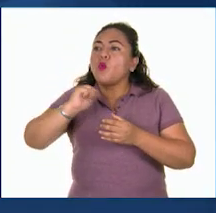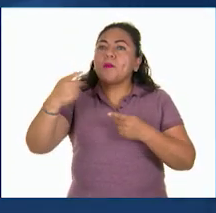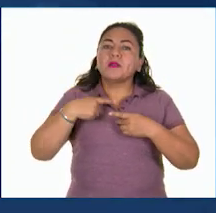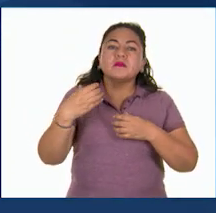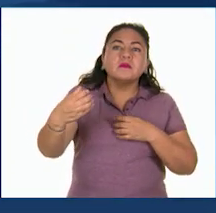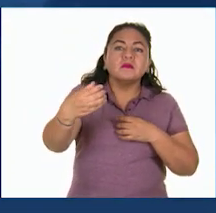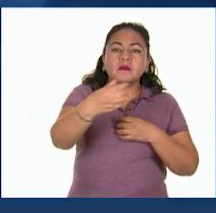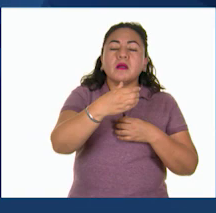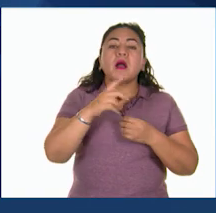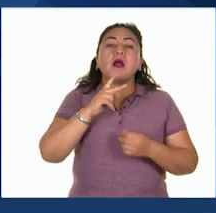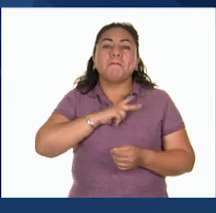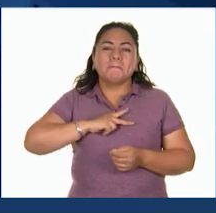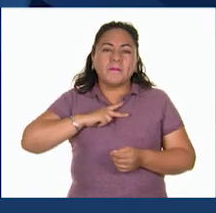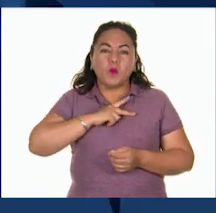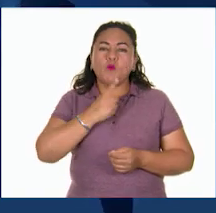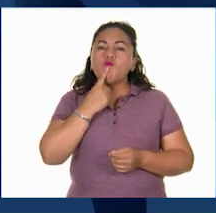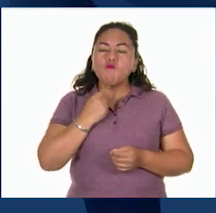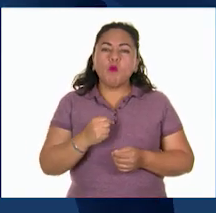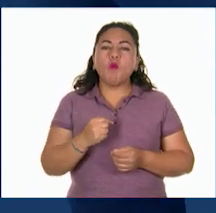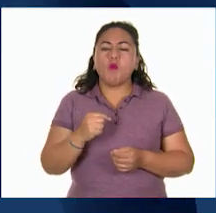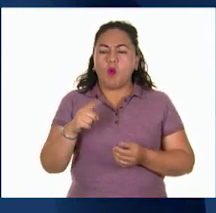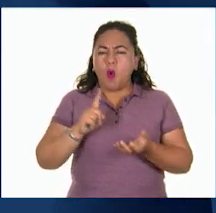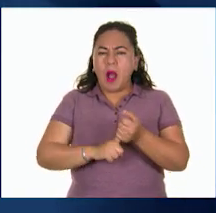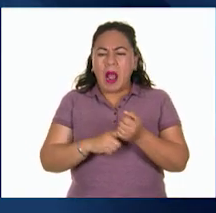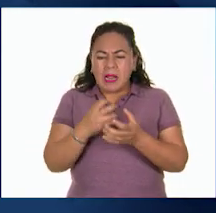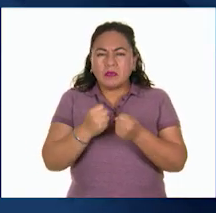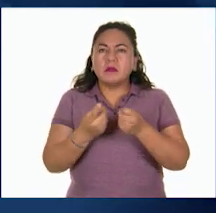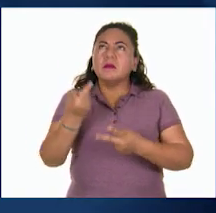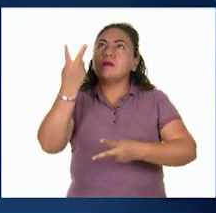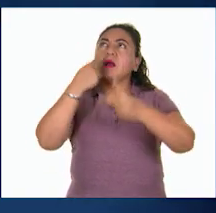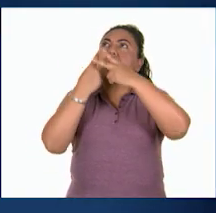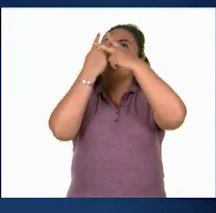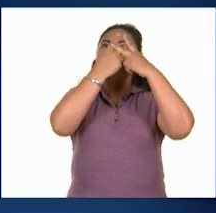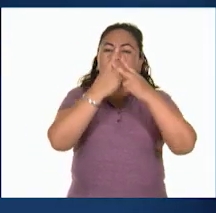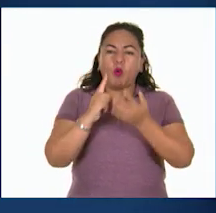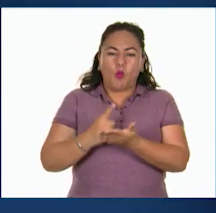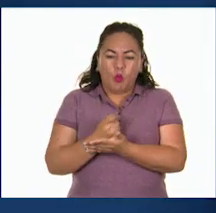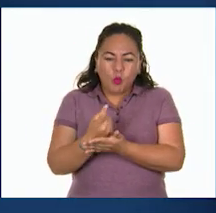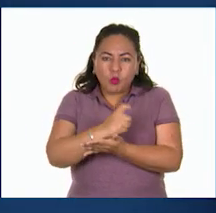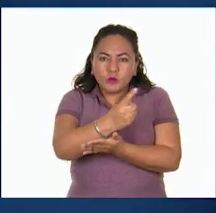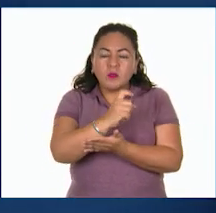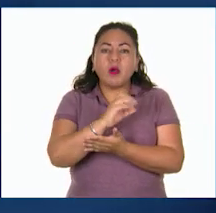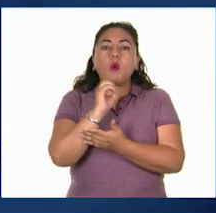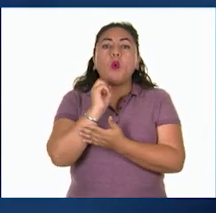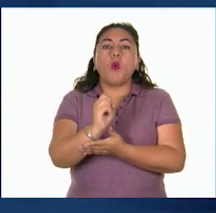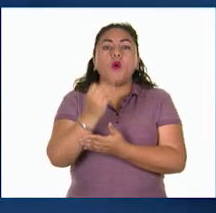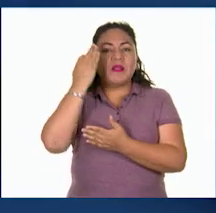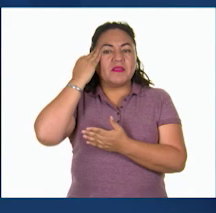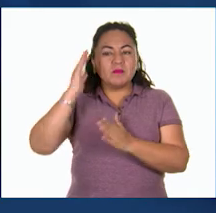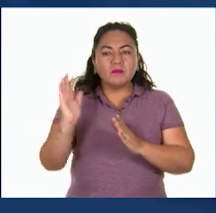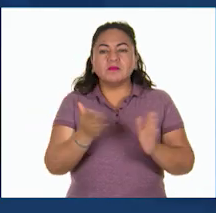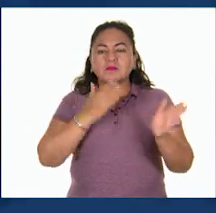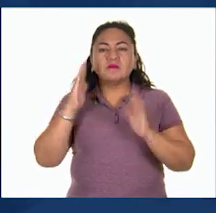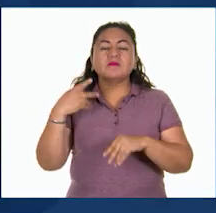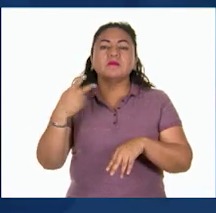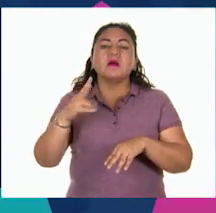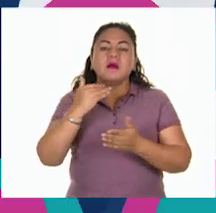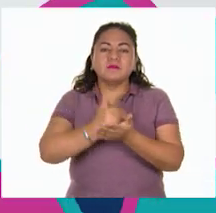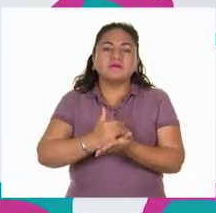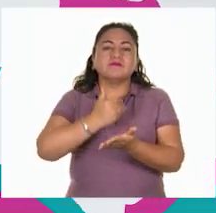el vino rojo y lechoso de donde salen las estrellas, los gusanos y las estaciones